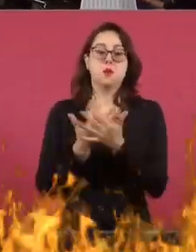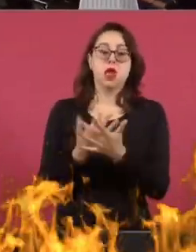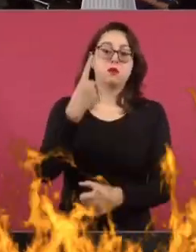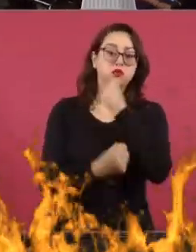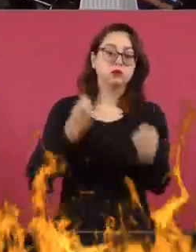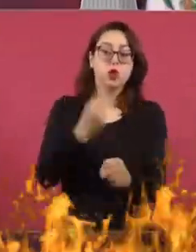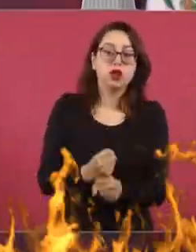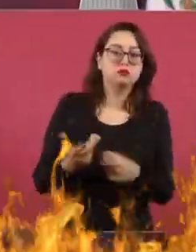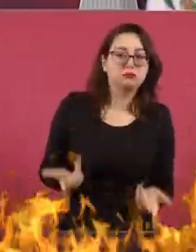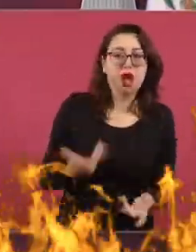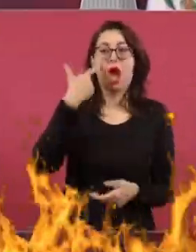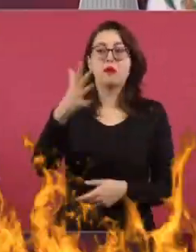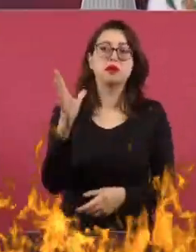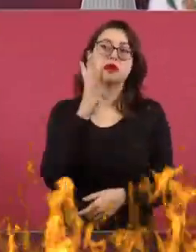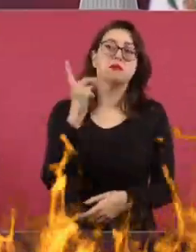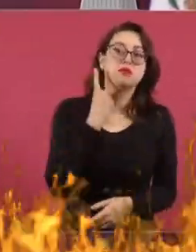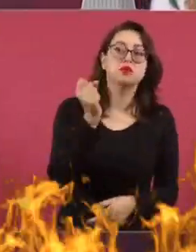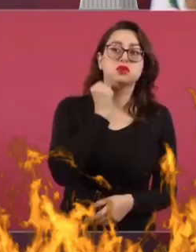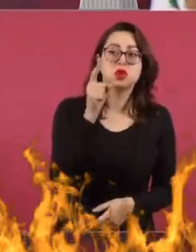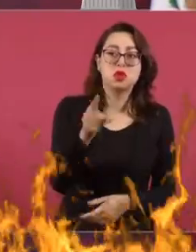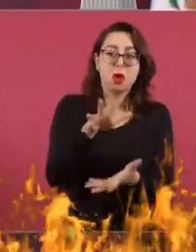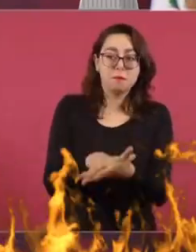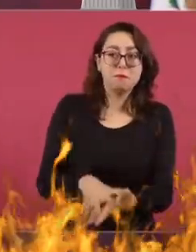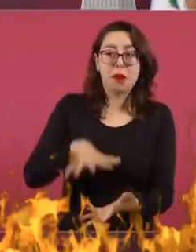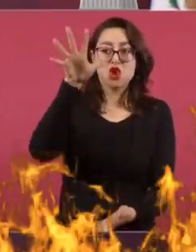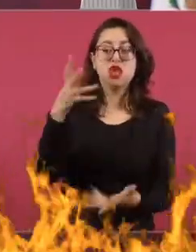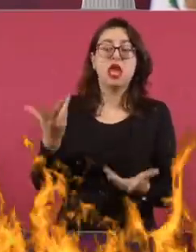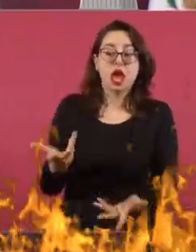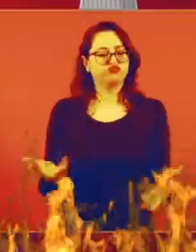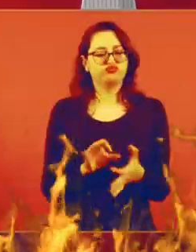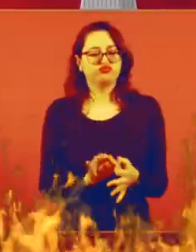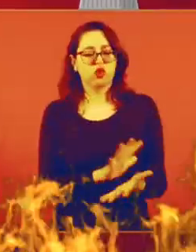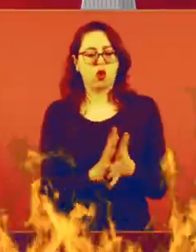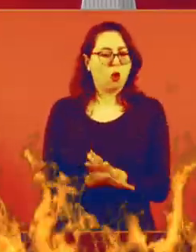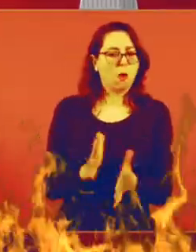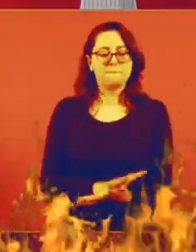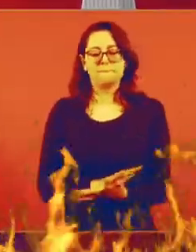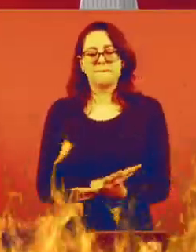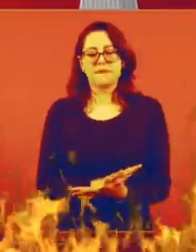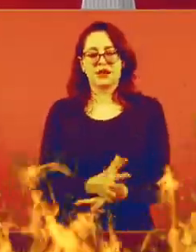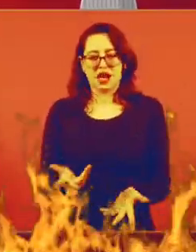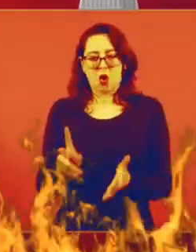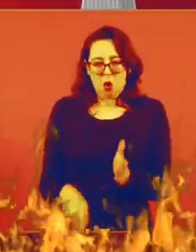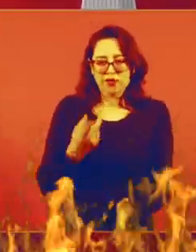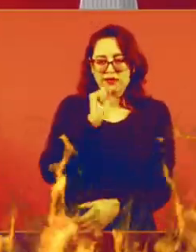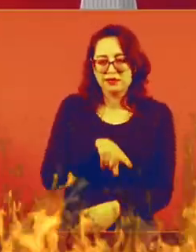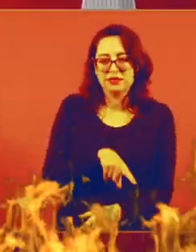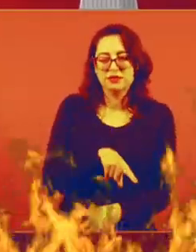si hay mayoría, se va a facilitar. Mayoría de los que quieren la transformación. Y además,